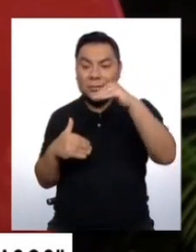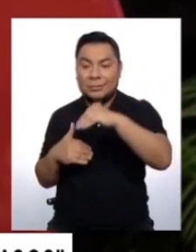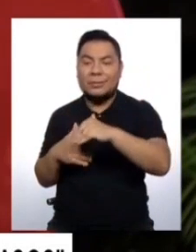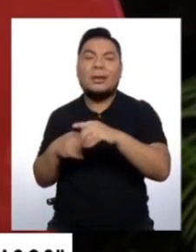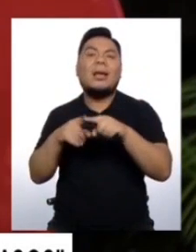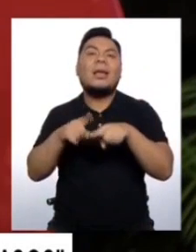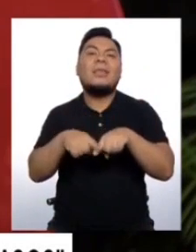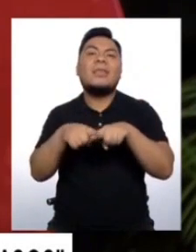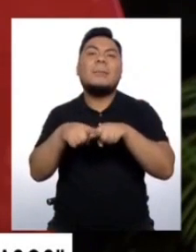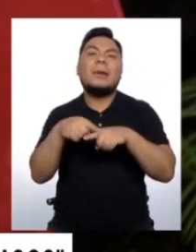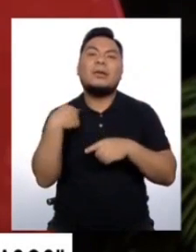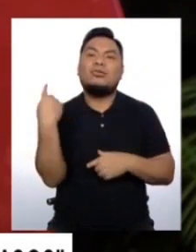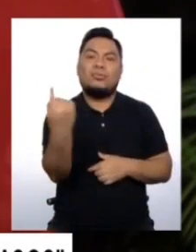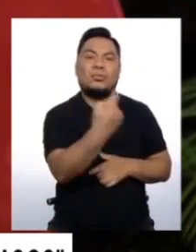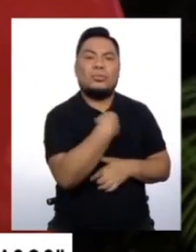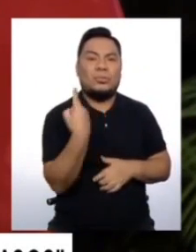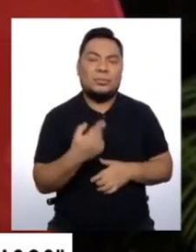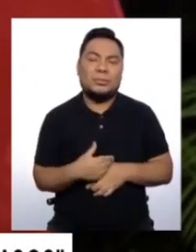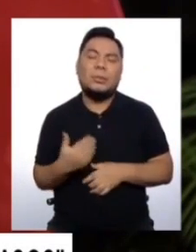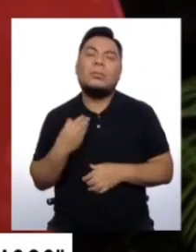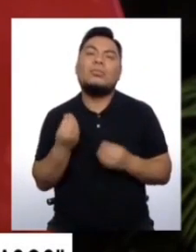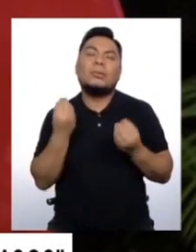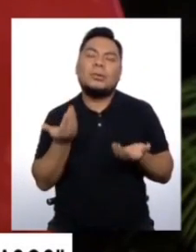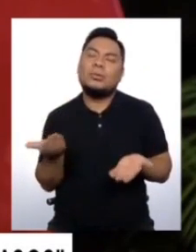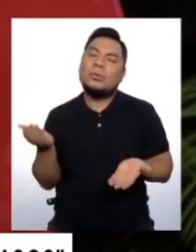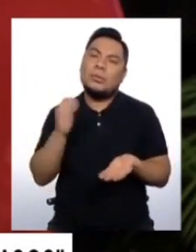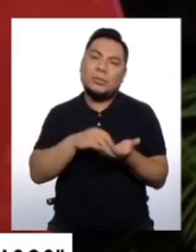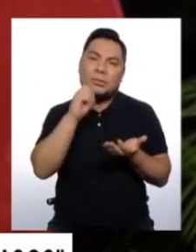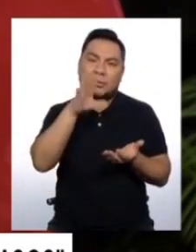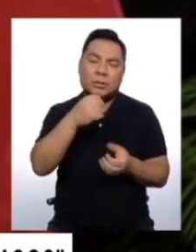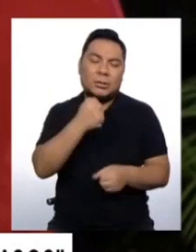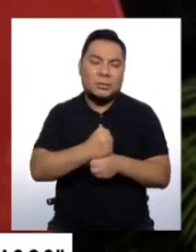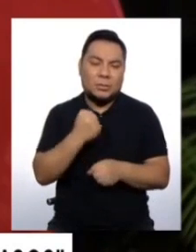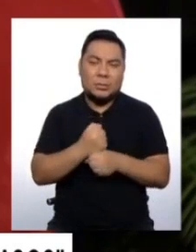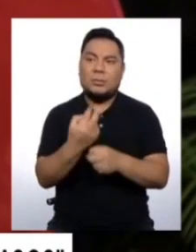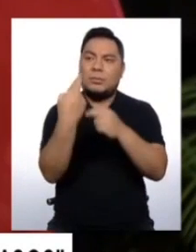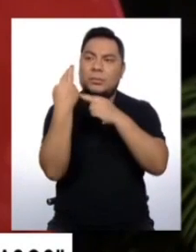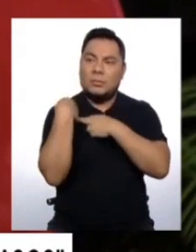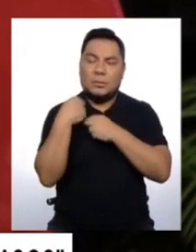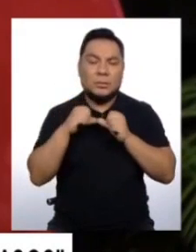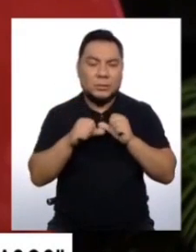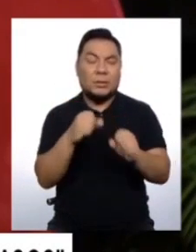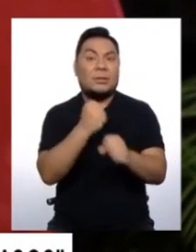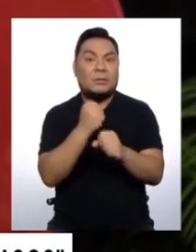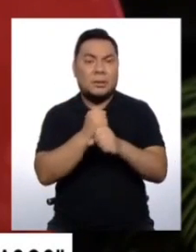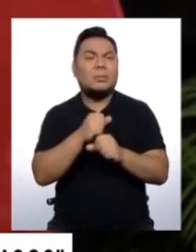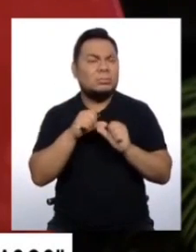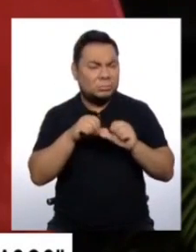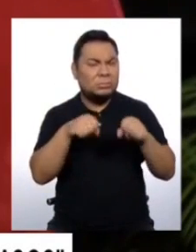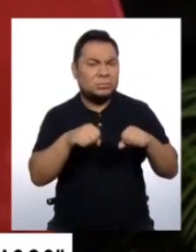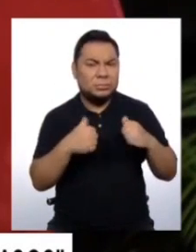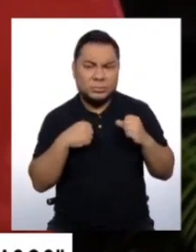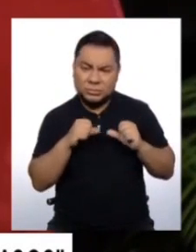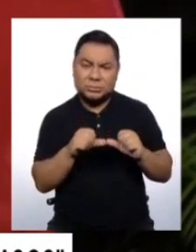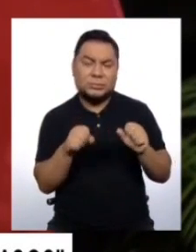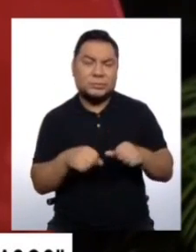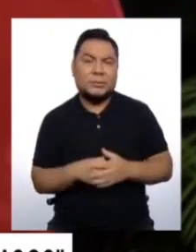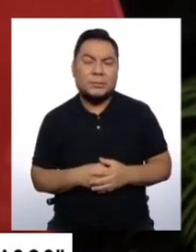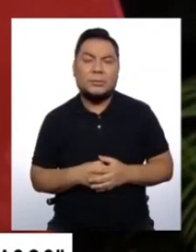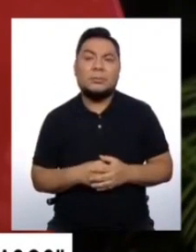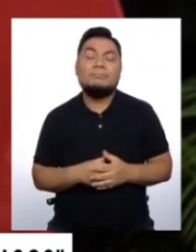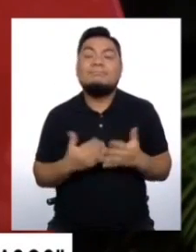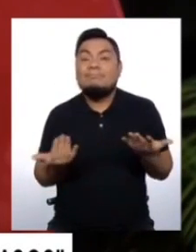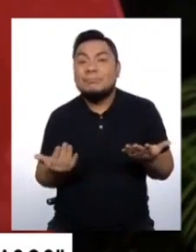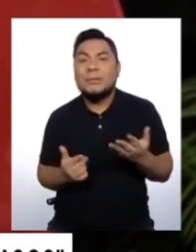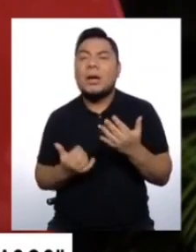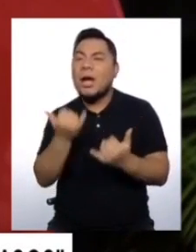Estamos reiterando nuestro compromiso como gobierno de seguir trabajando. Y lo vamos a seguir haciendo. Con